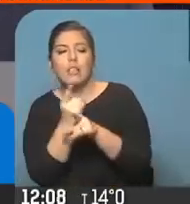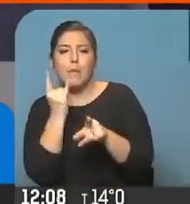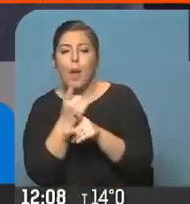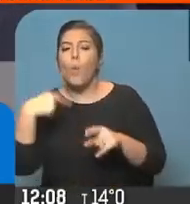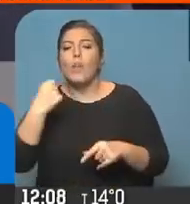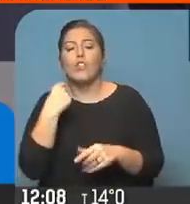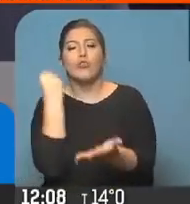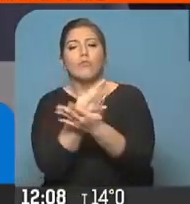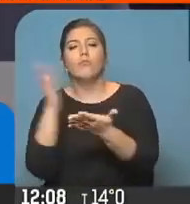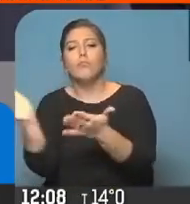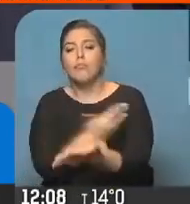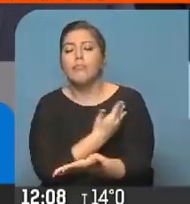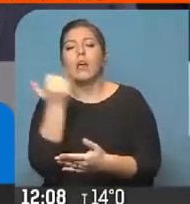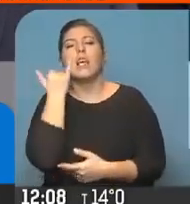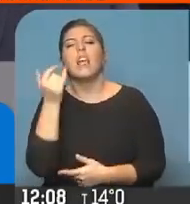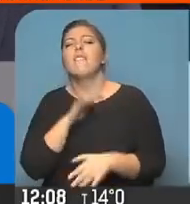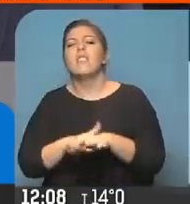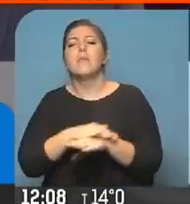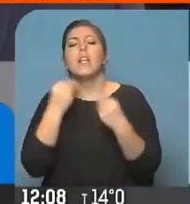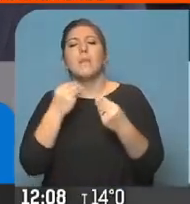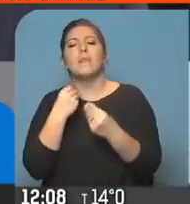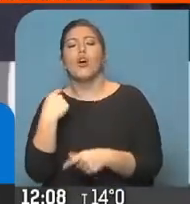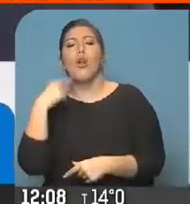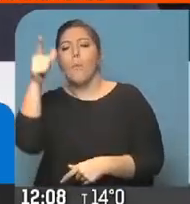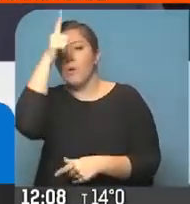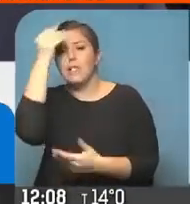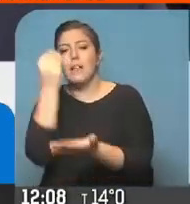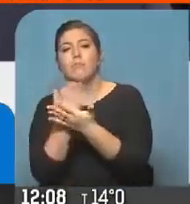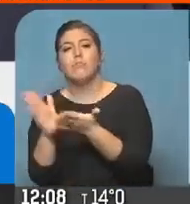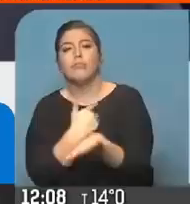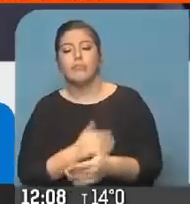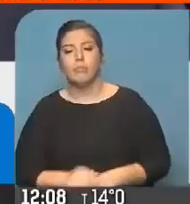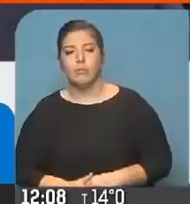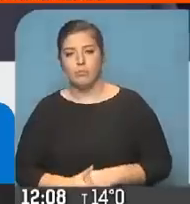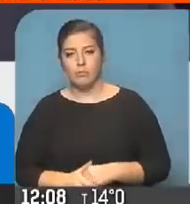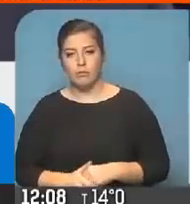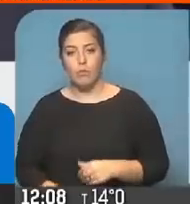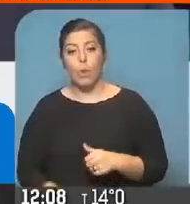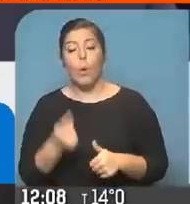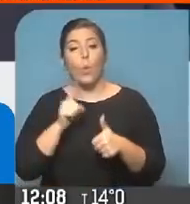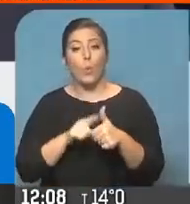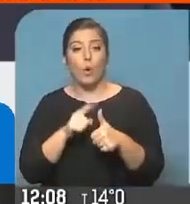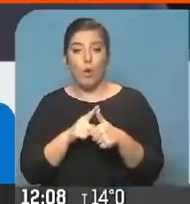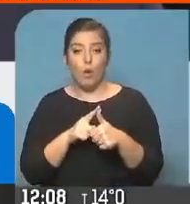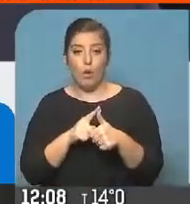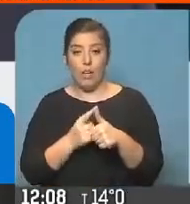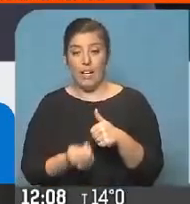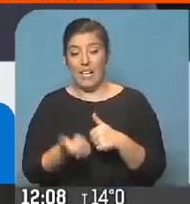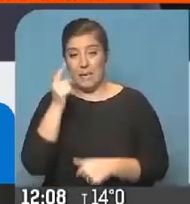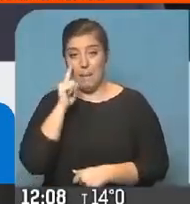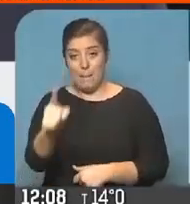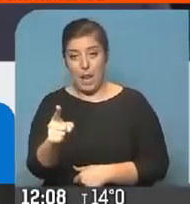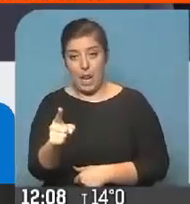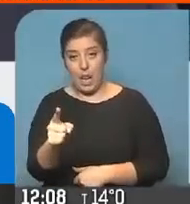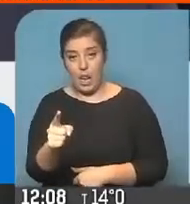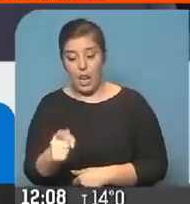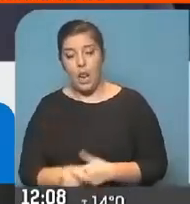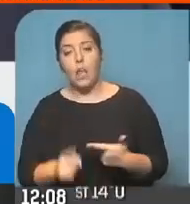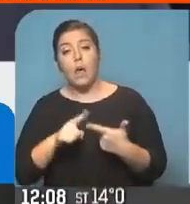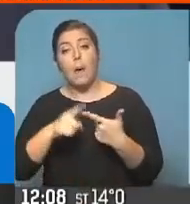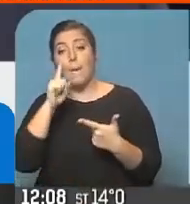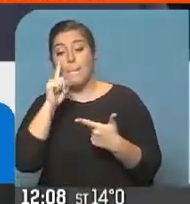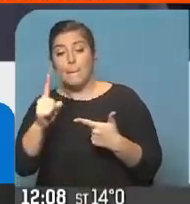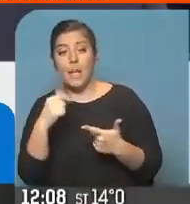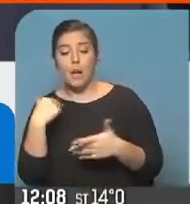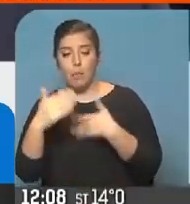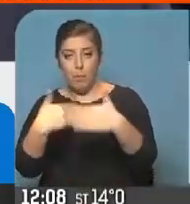exonerados y básicamente qué pasa con el policía exonerado dos cosas uno es exonerado fueron casi mil hay mil que están en el proceso